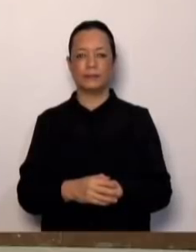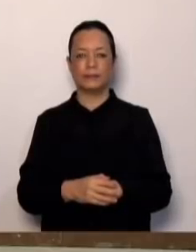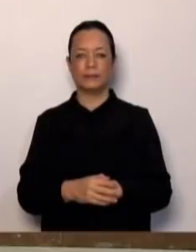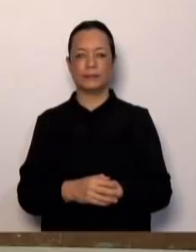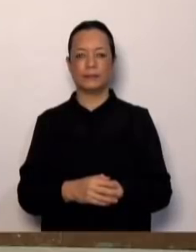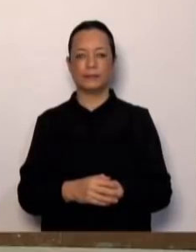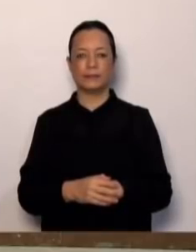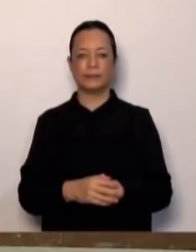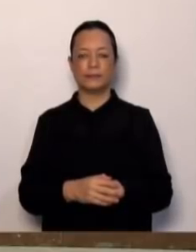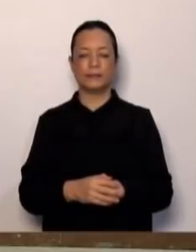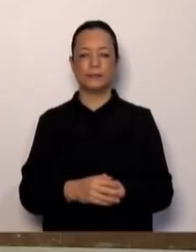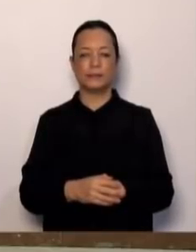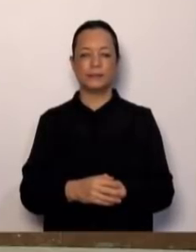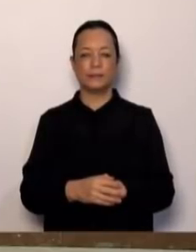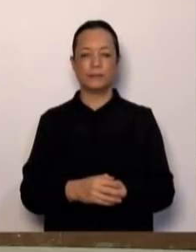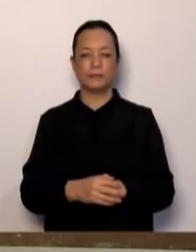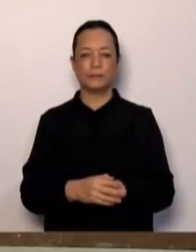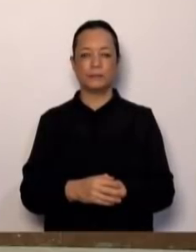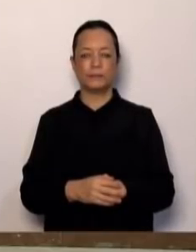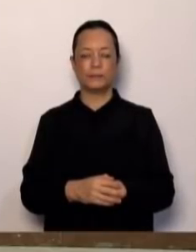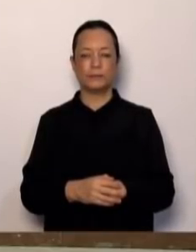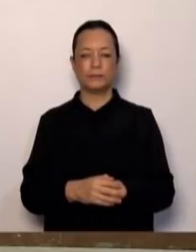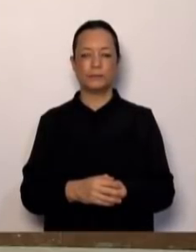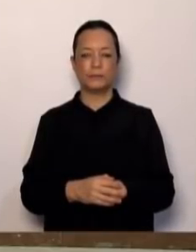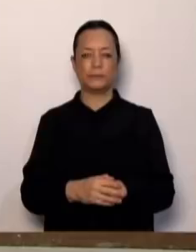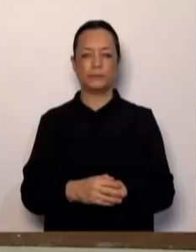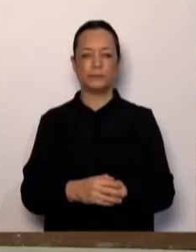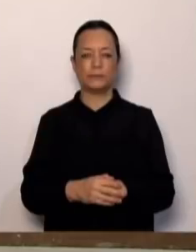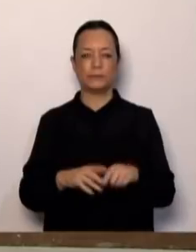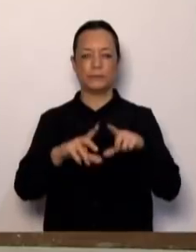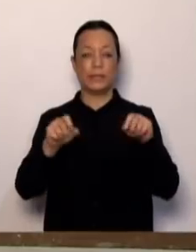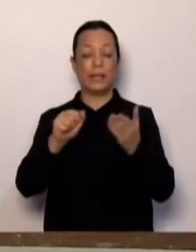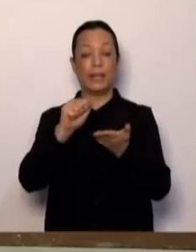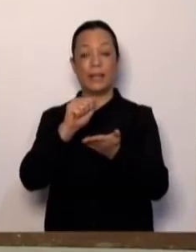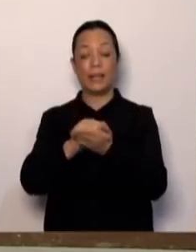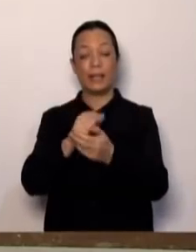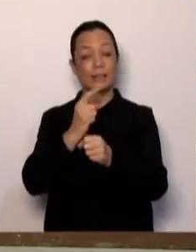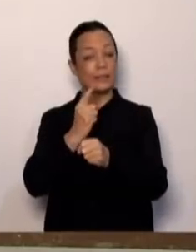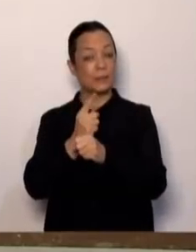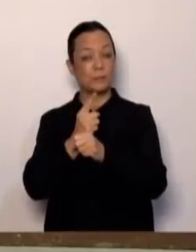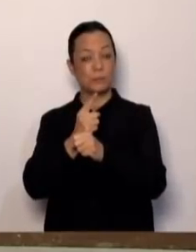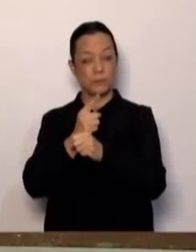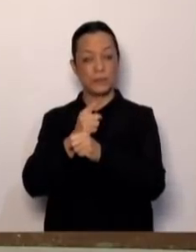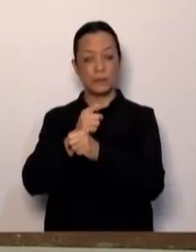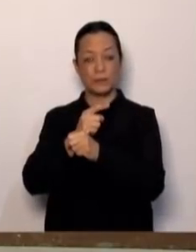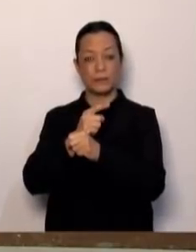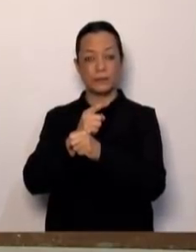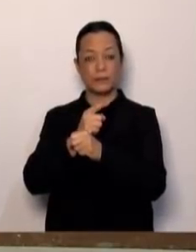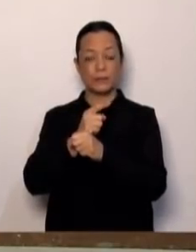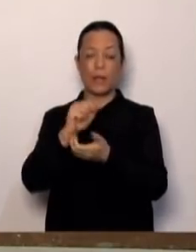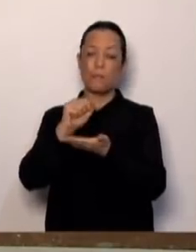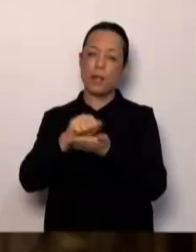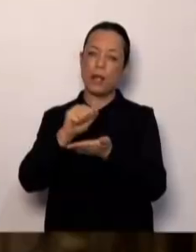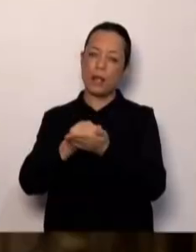Lectura de la primera carta del apóstol San